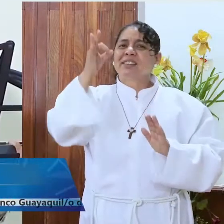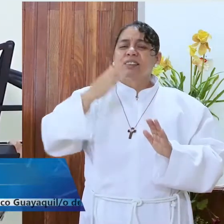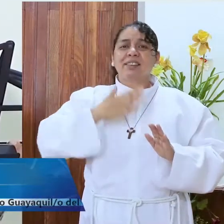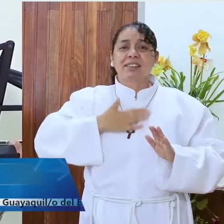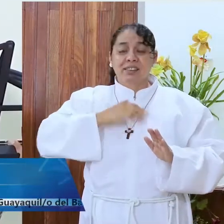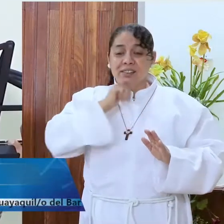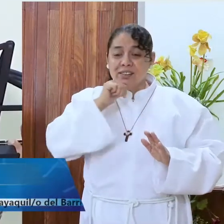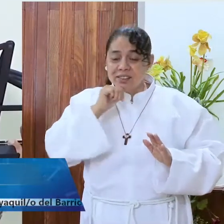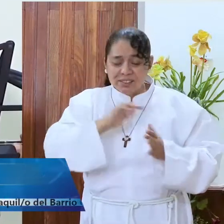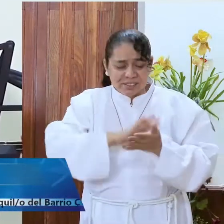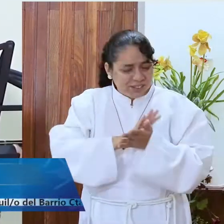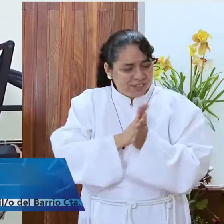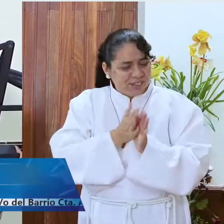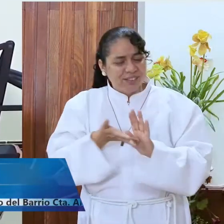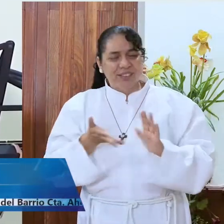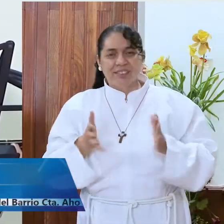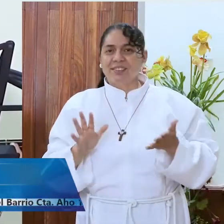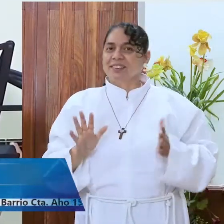me falta